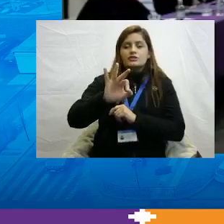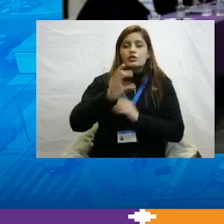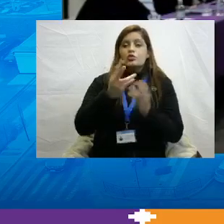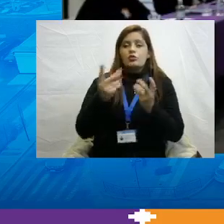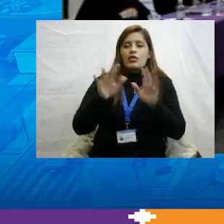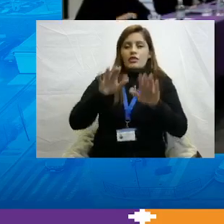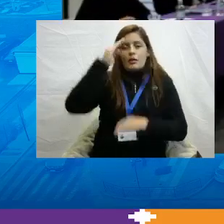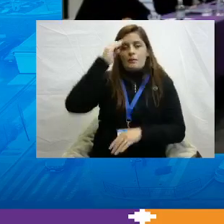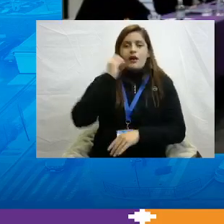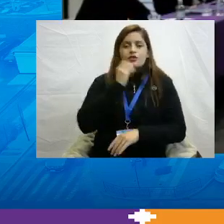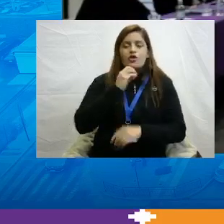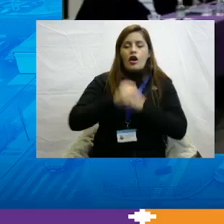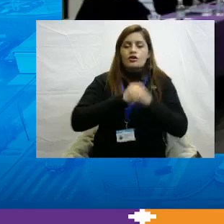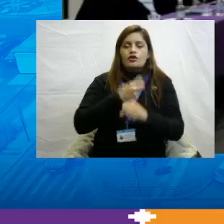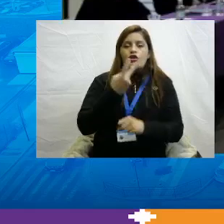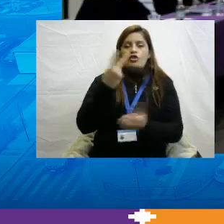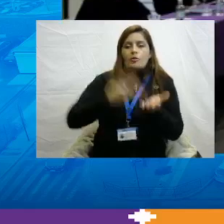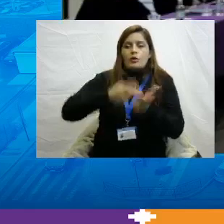10 de mayo del 2001.